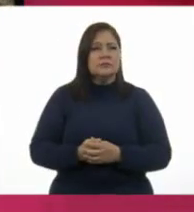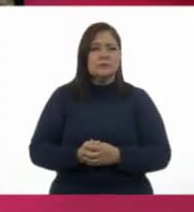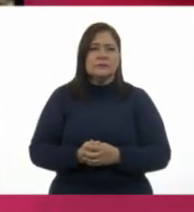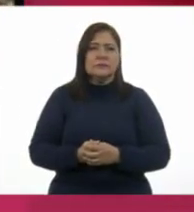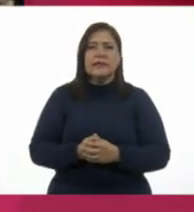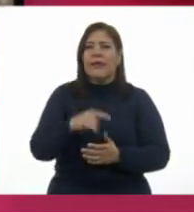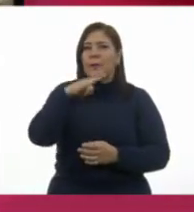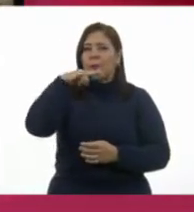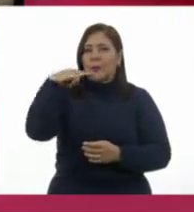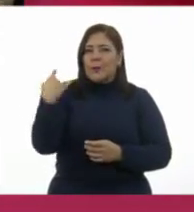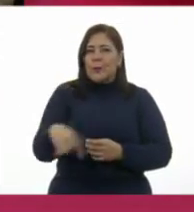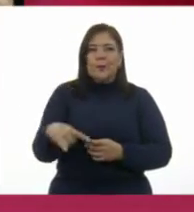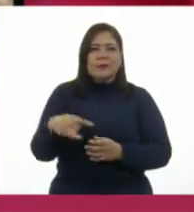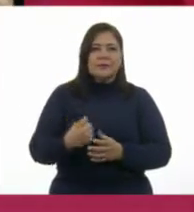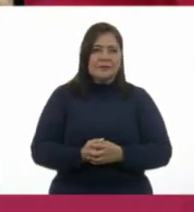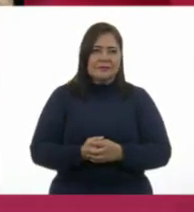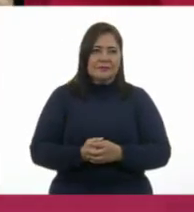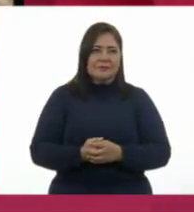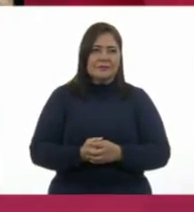chile,